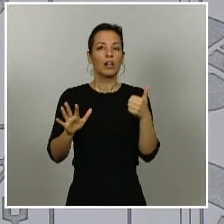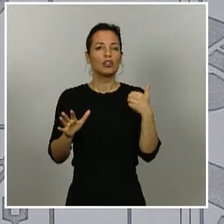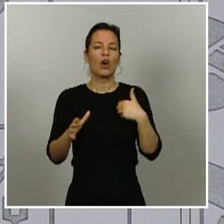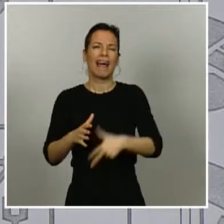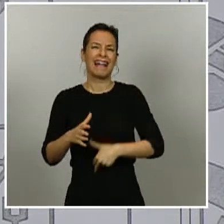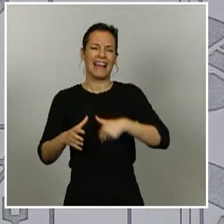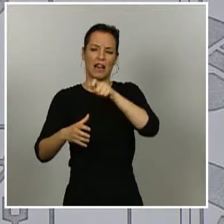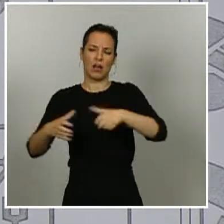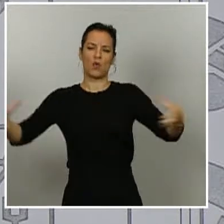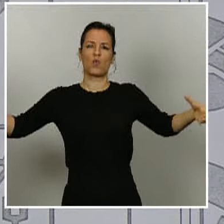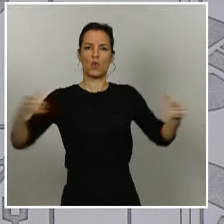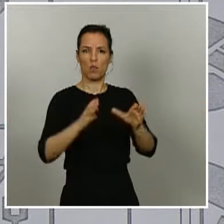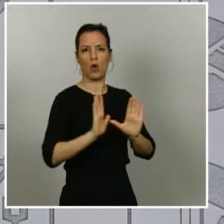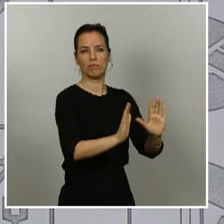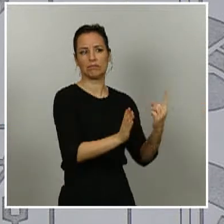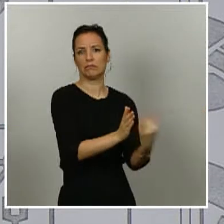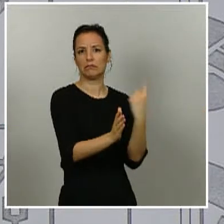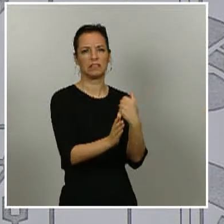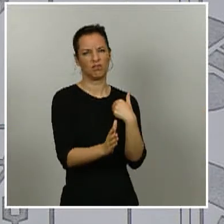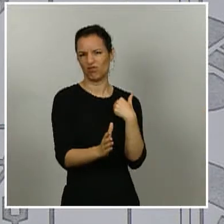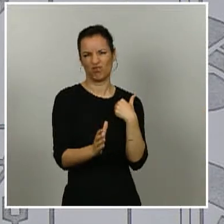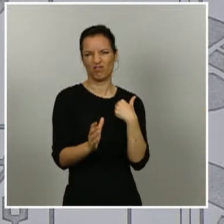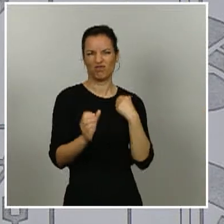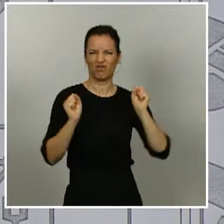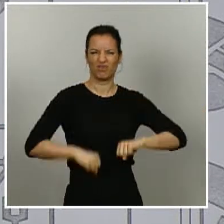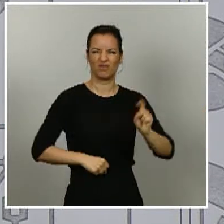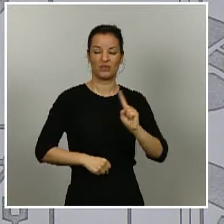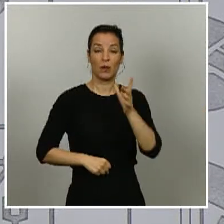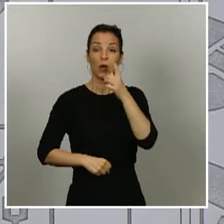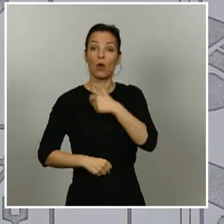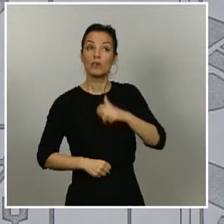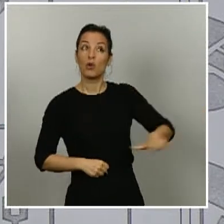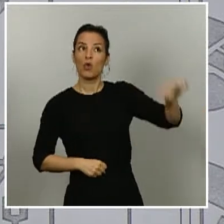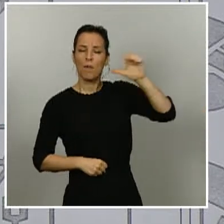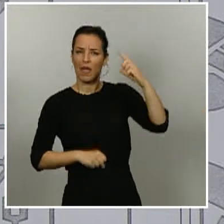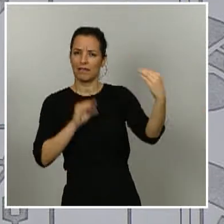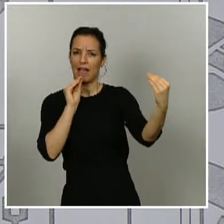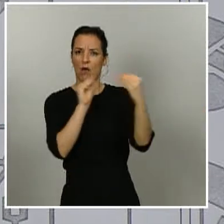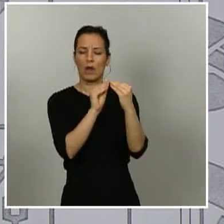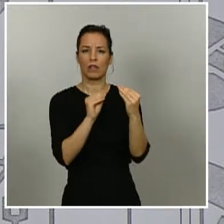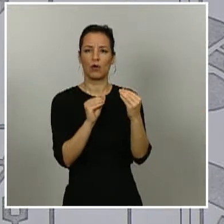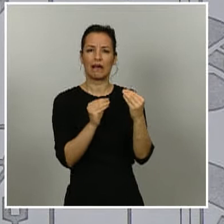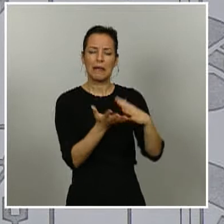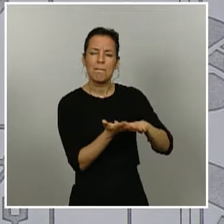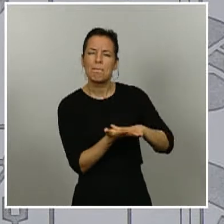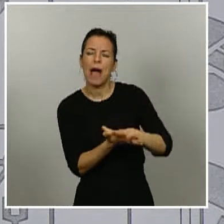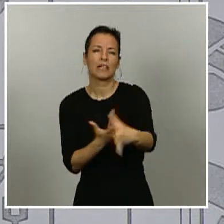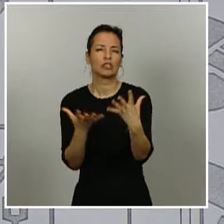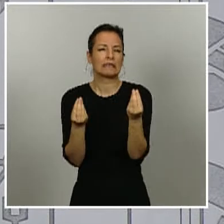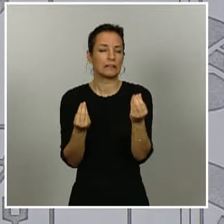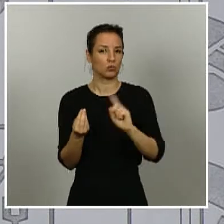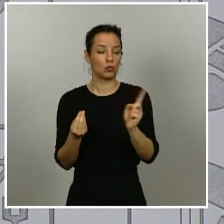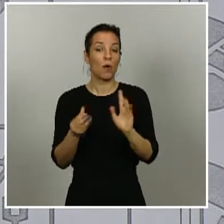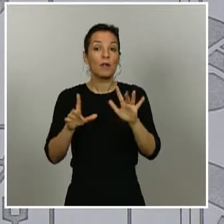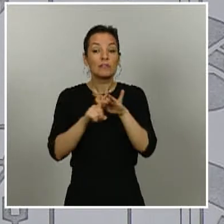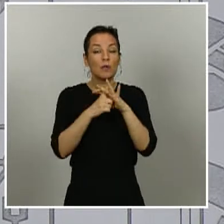porque también estoy de acuerdo con la OMS y la Unión Europea, que tienen poco impacto final, sí que situaciones concretas como